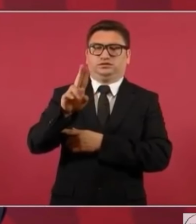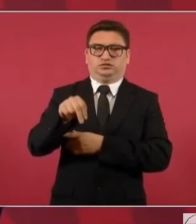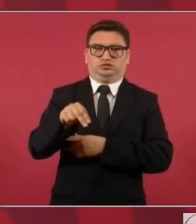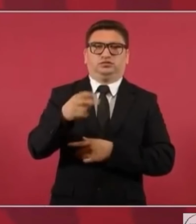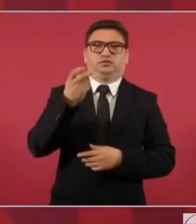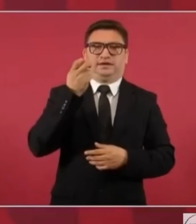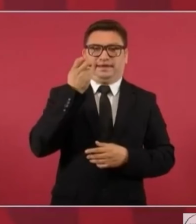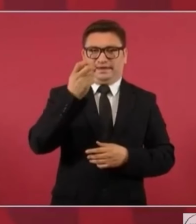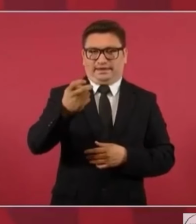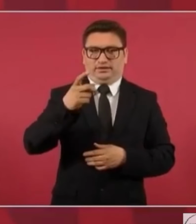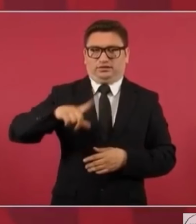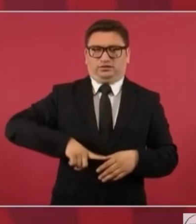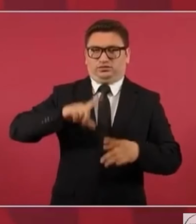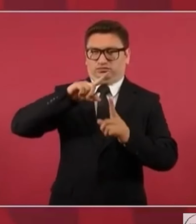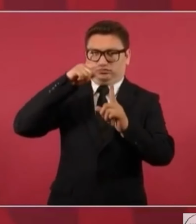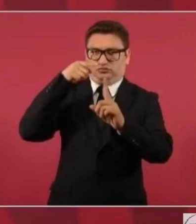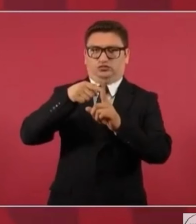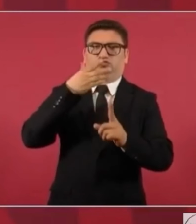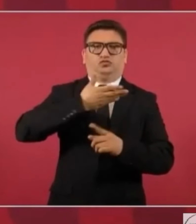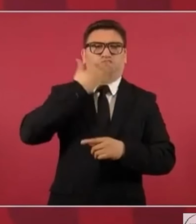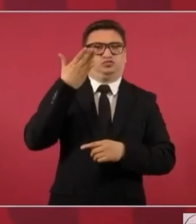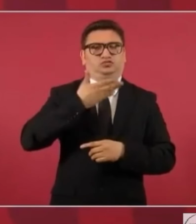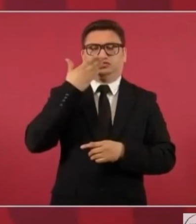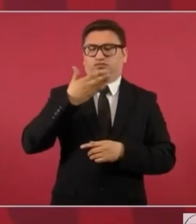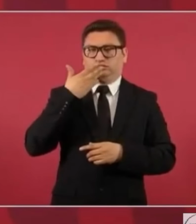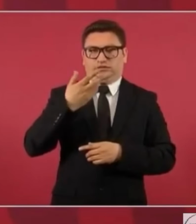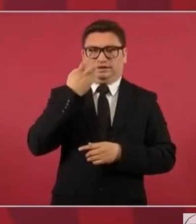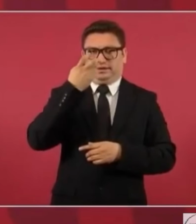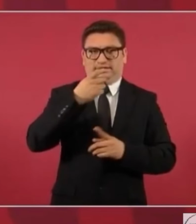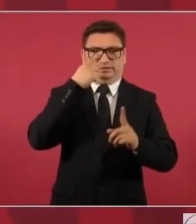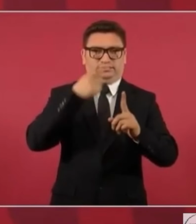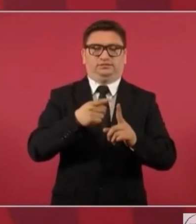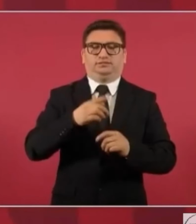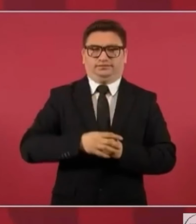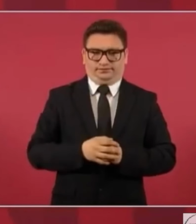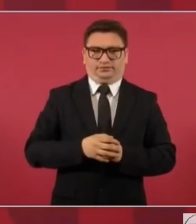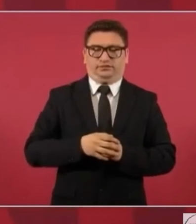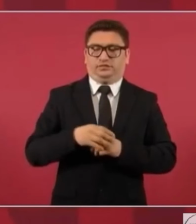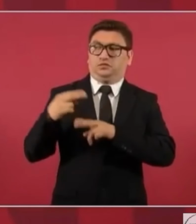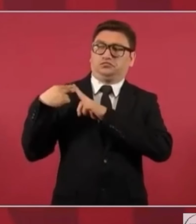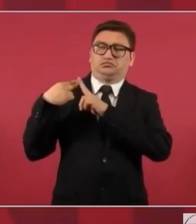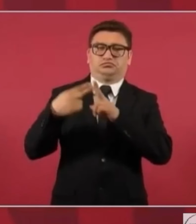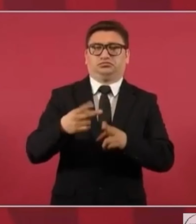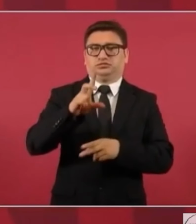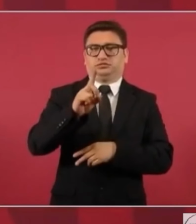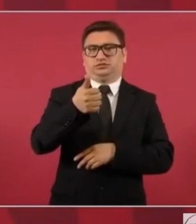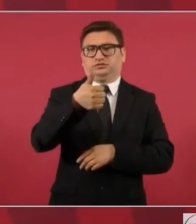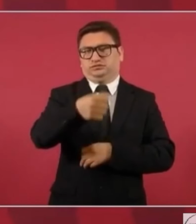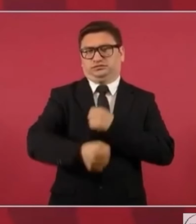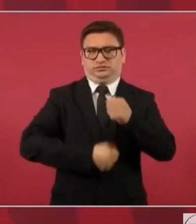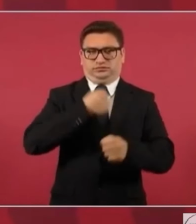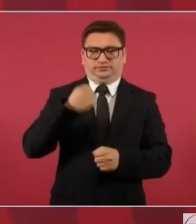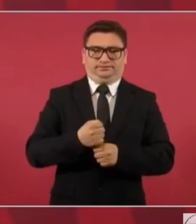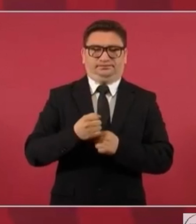Ese era el objetivo principal del gobierno en 36 años.